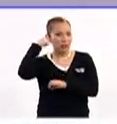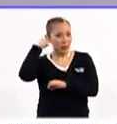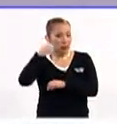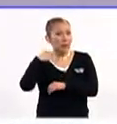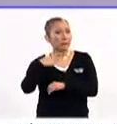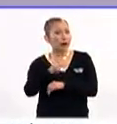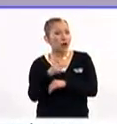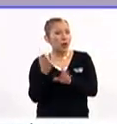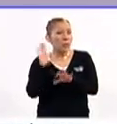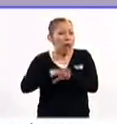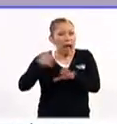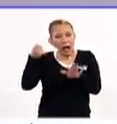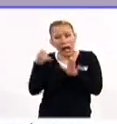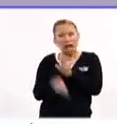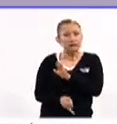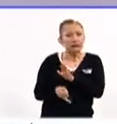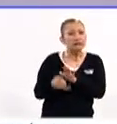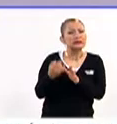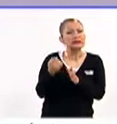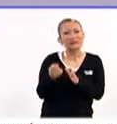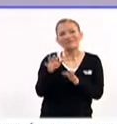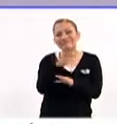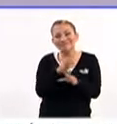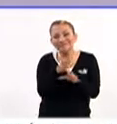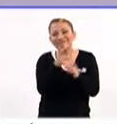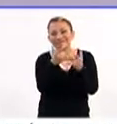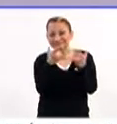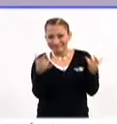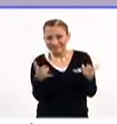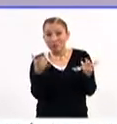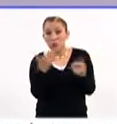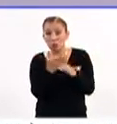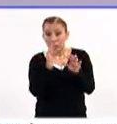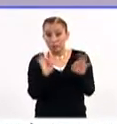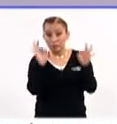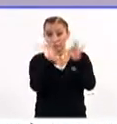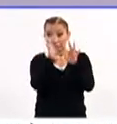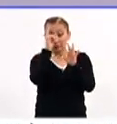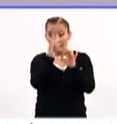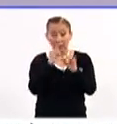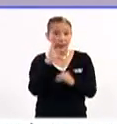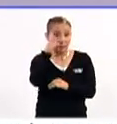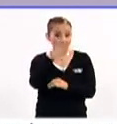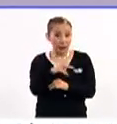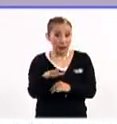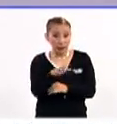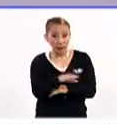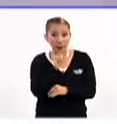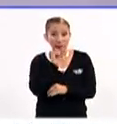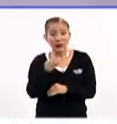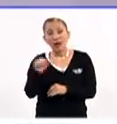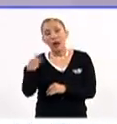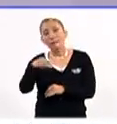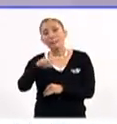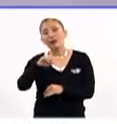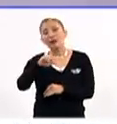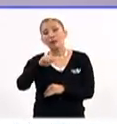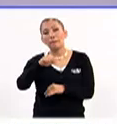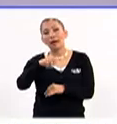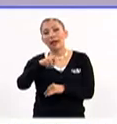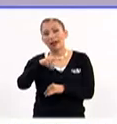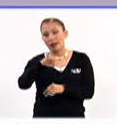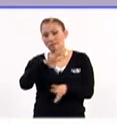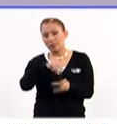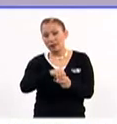Tabasco, pero para adentrarnos más en este hecho muy relevante para la historia de nuestro país y también de Mesoamérica